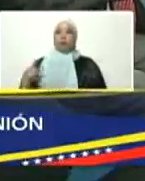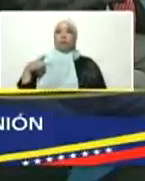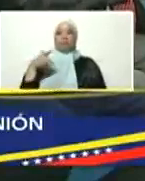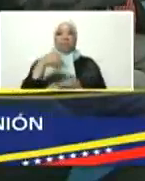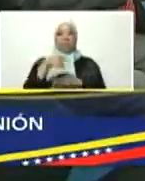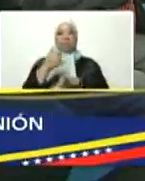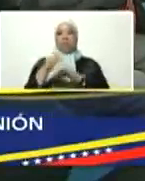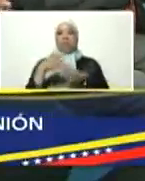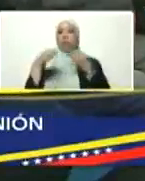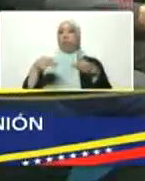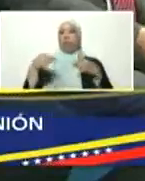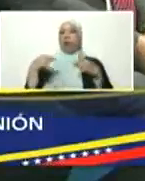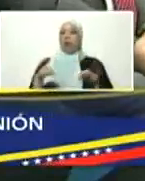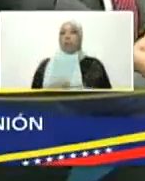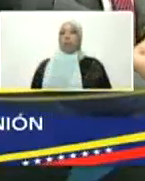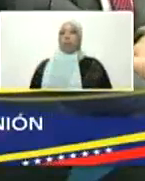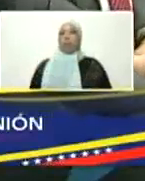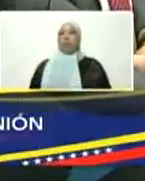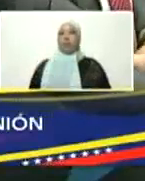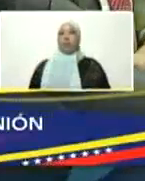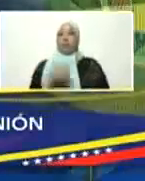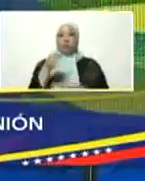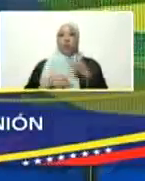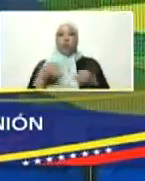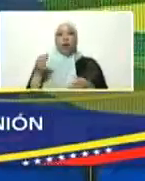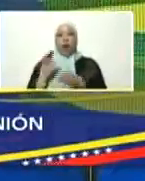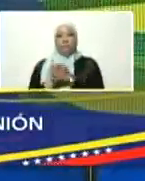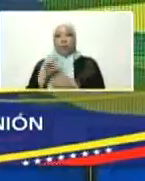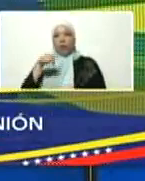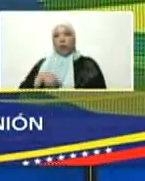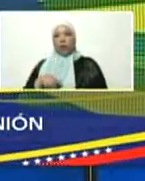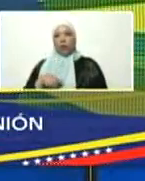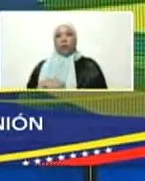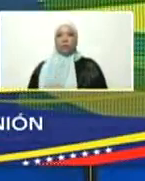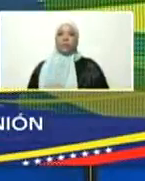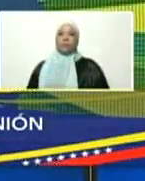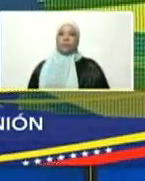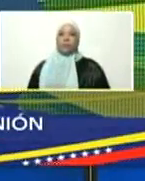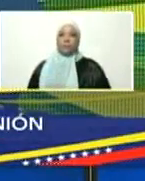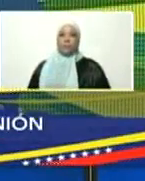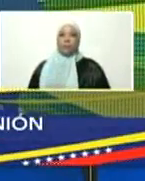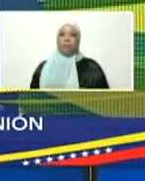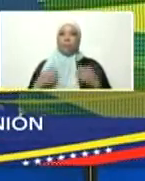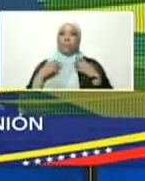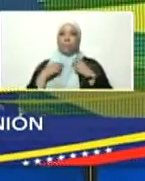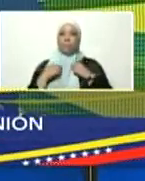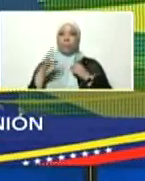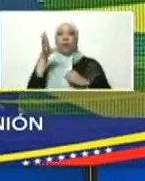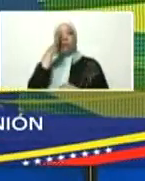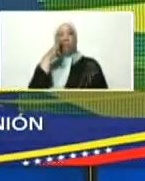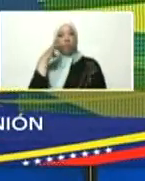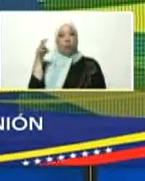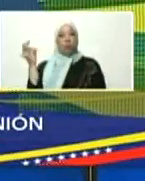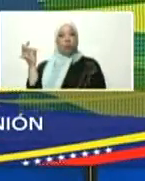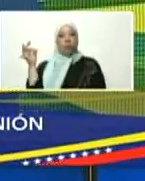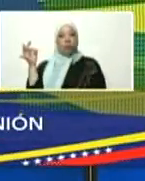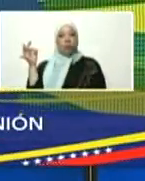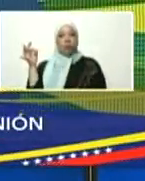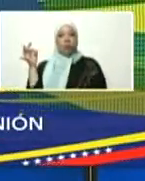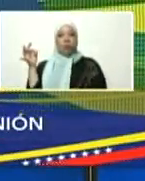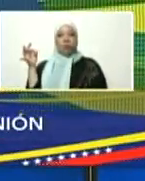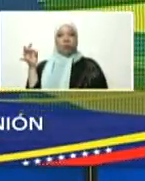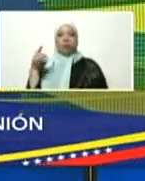se... Entonces yo conté esto y había unos amigos aquí, creo que franceses, y ese día se